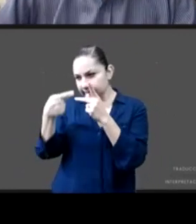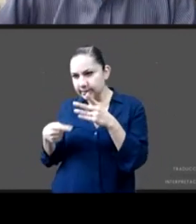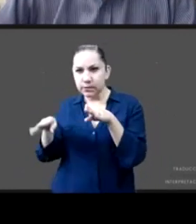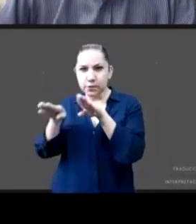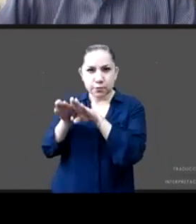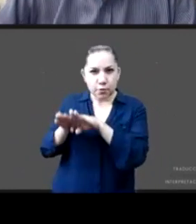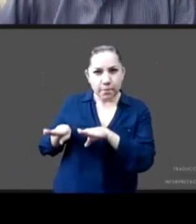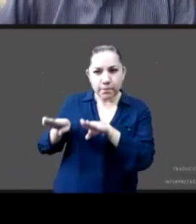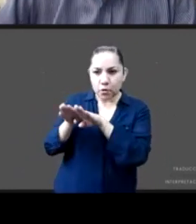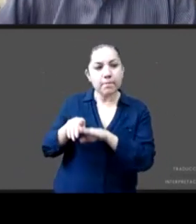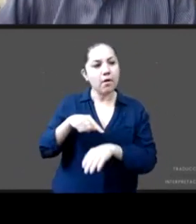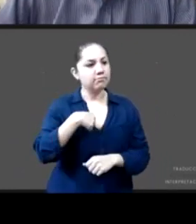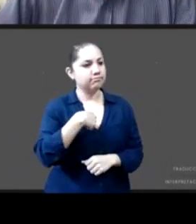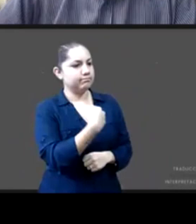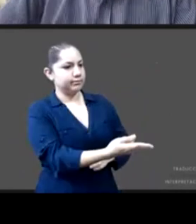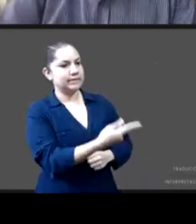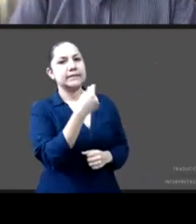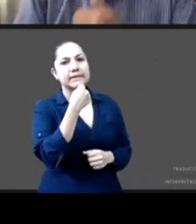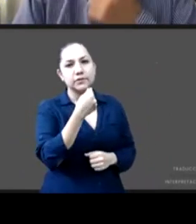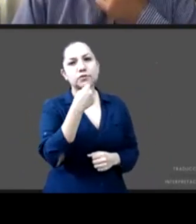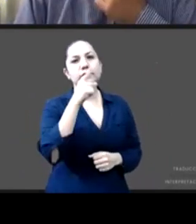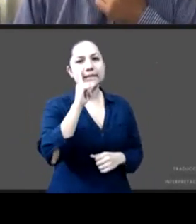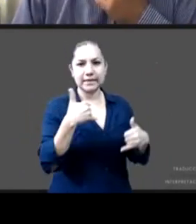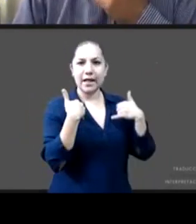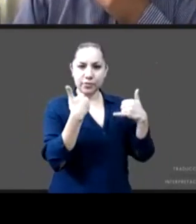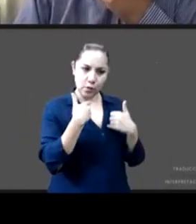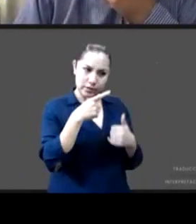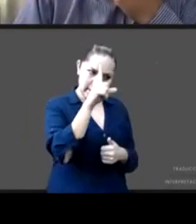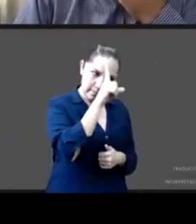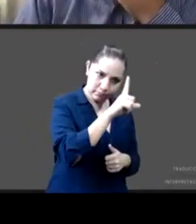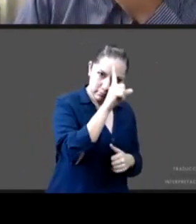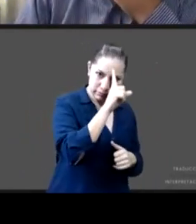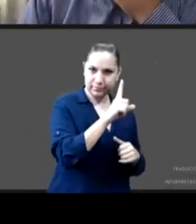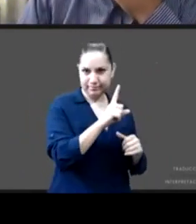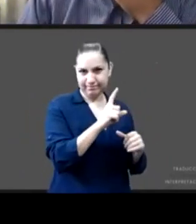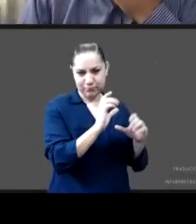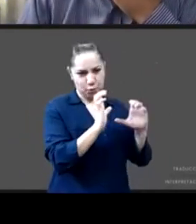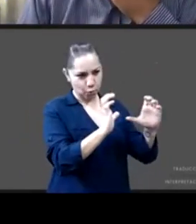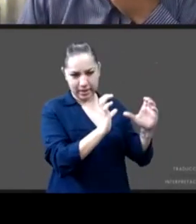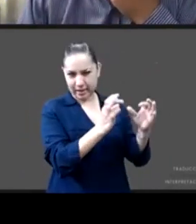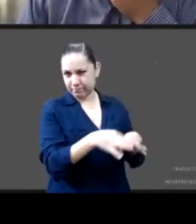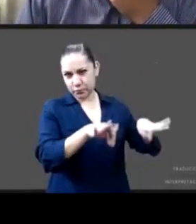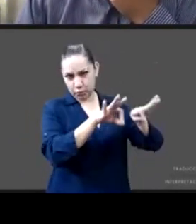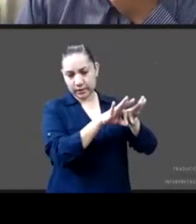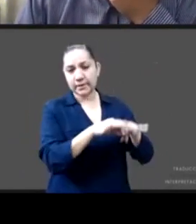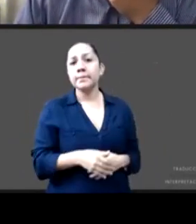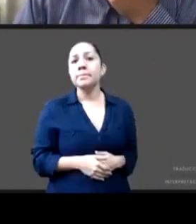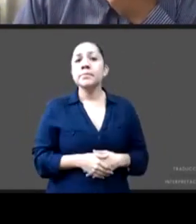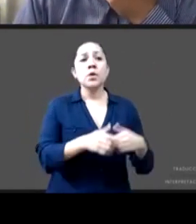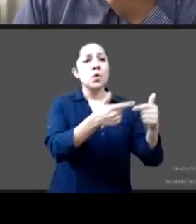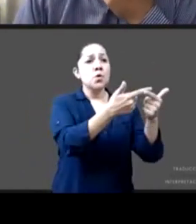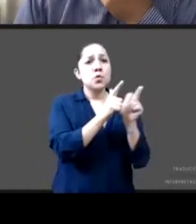adolescentes. En los grupos MAPS, ya lo dijo Juan Martín, esto no es una opción.